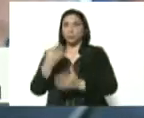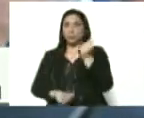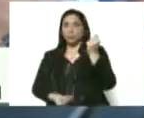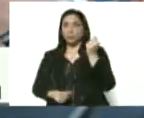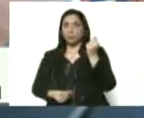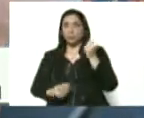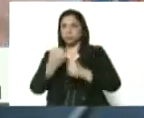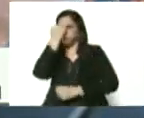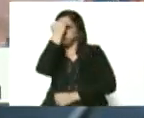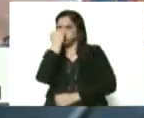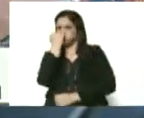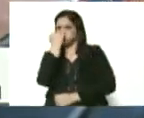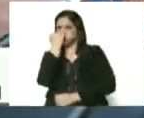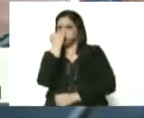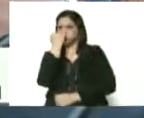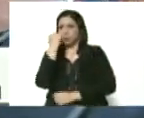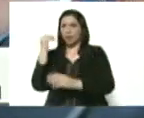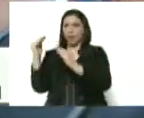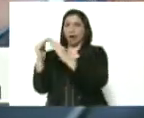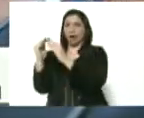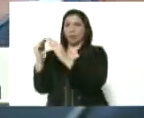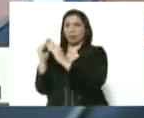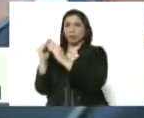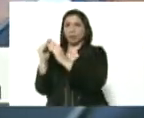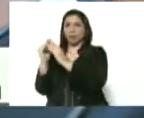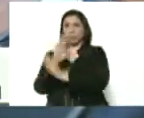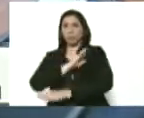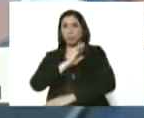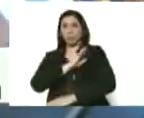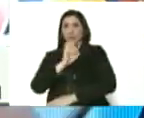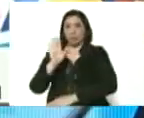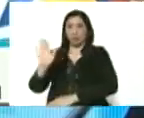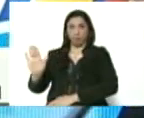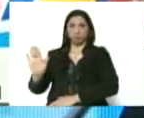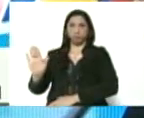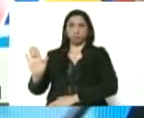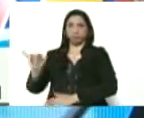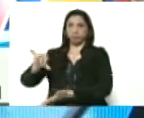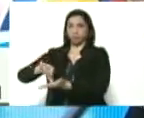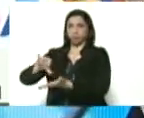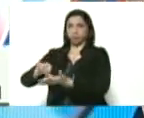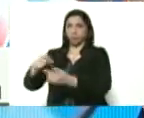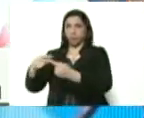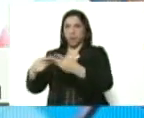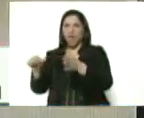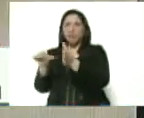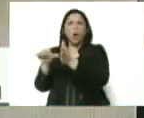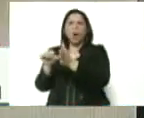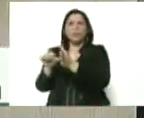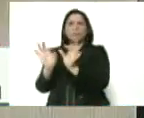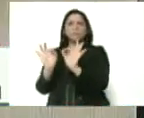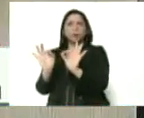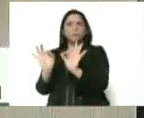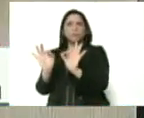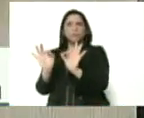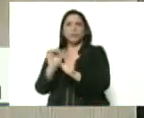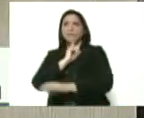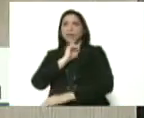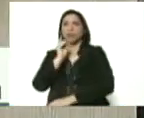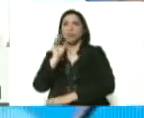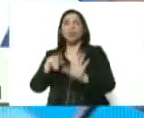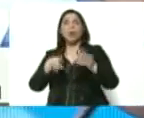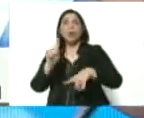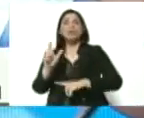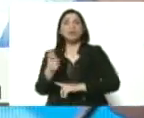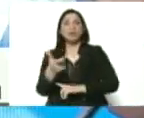los mercenarios de una finca de su propiedad situada en las siguientes coordenadas, Iván Duque: 11